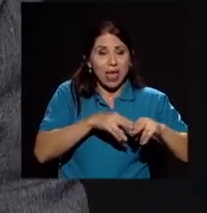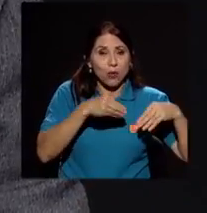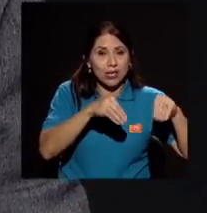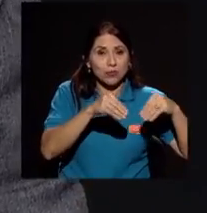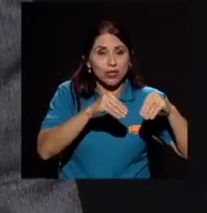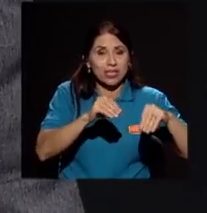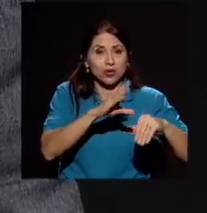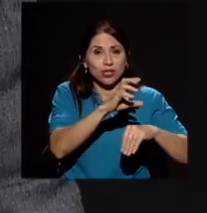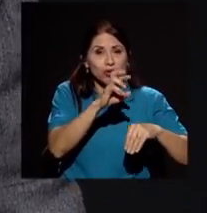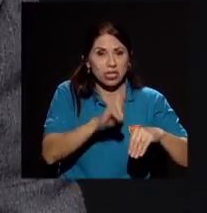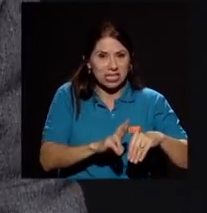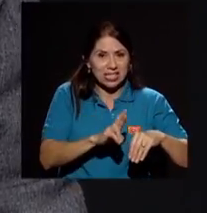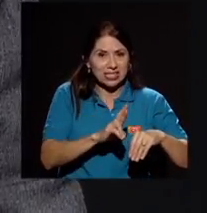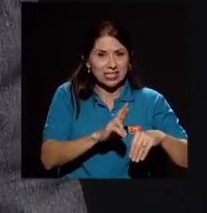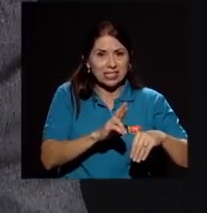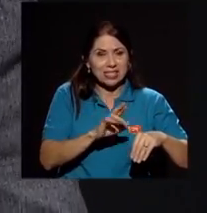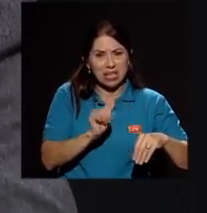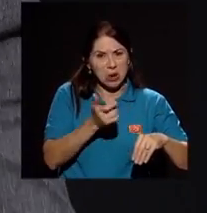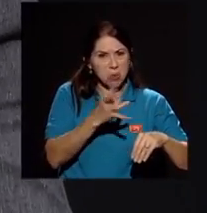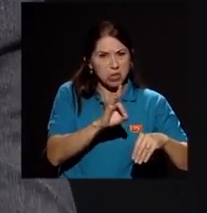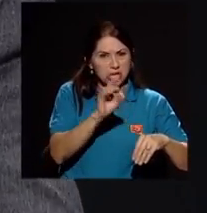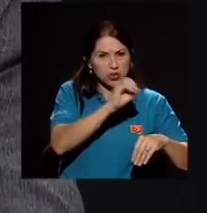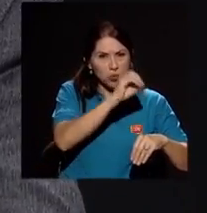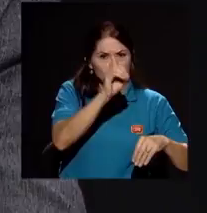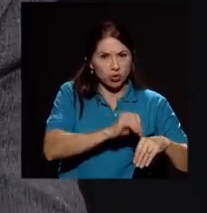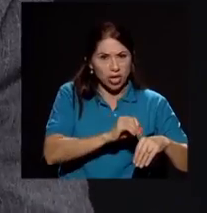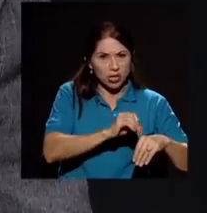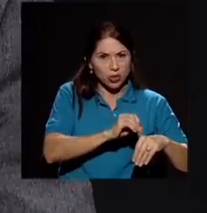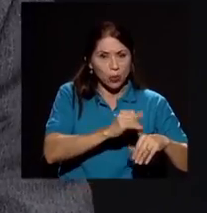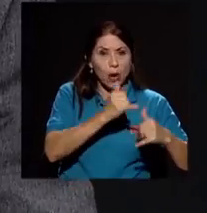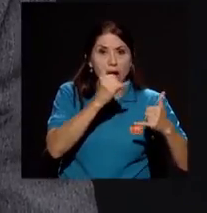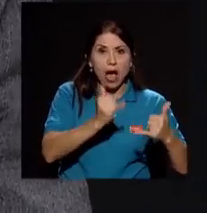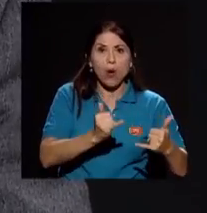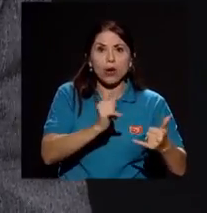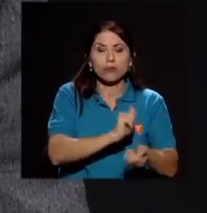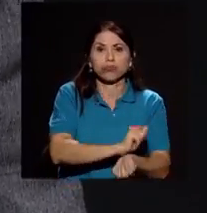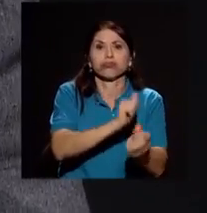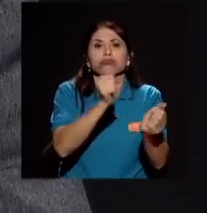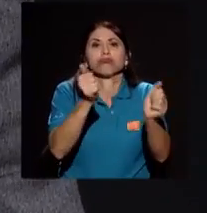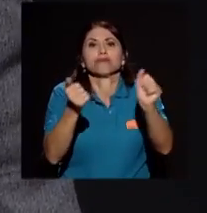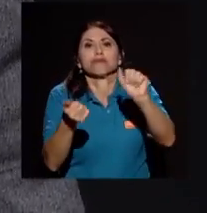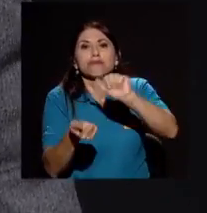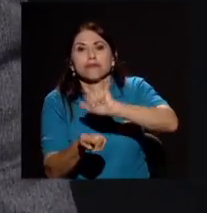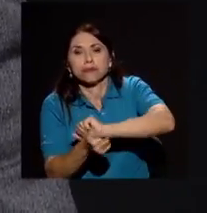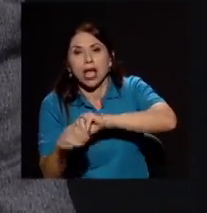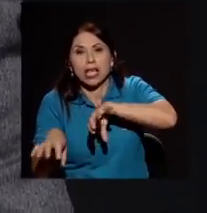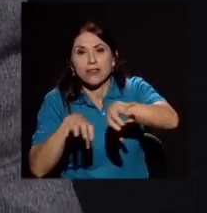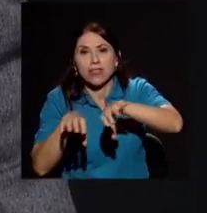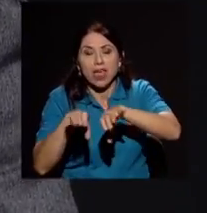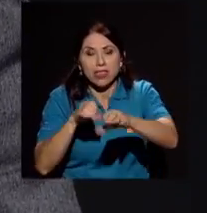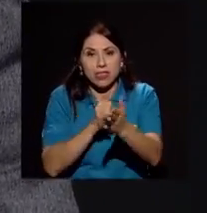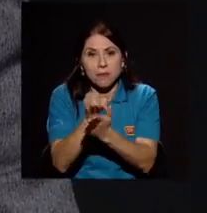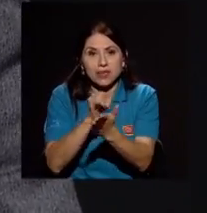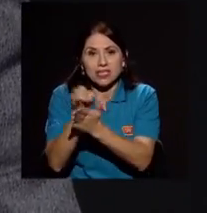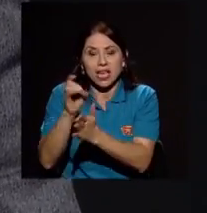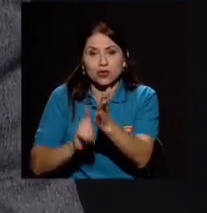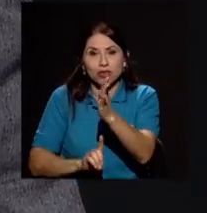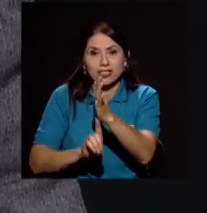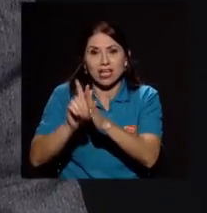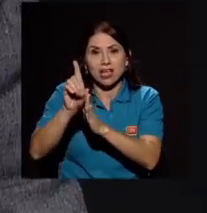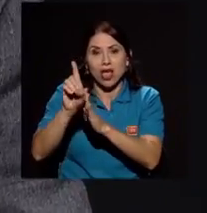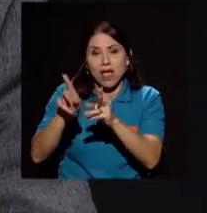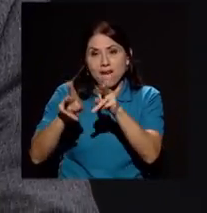como un 18 por ciento y ya explicó qué significa eso a una actividad de investigación y desarrollo cuyo valor agregado doméstico es del